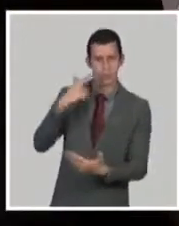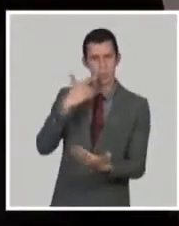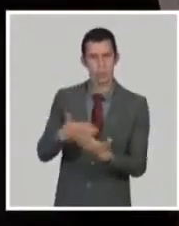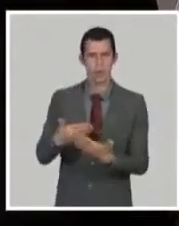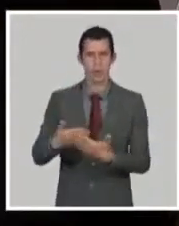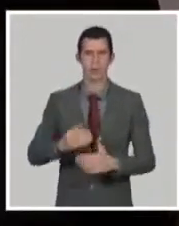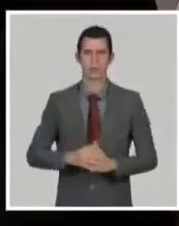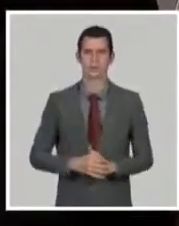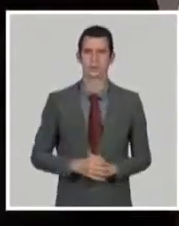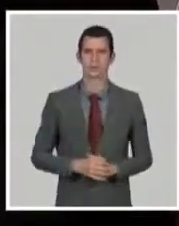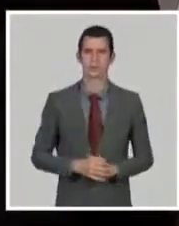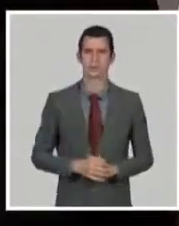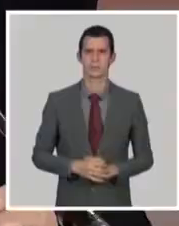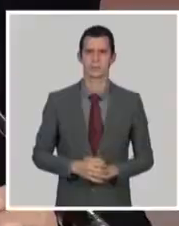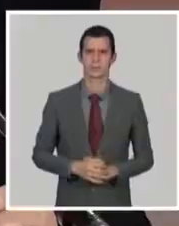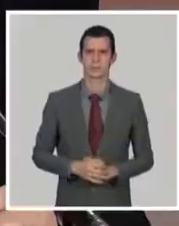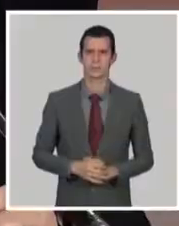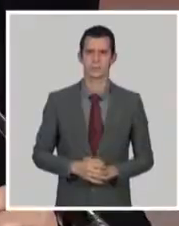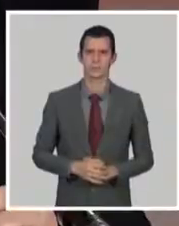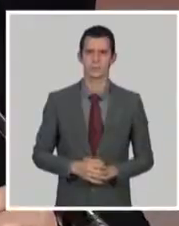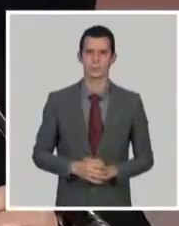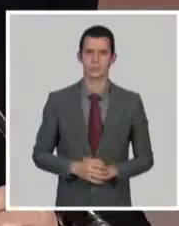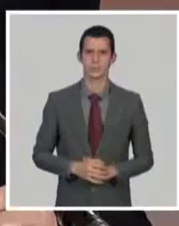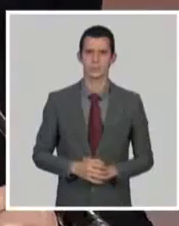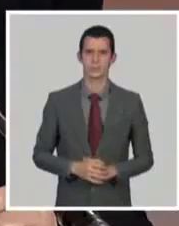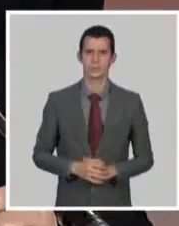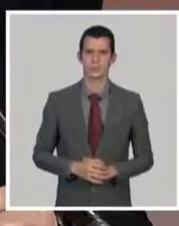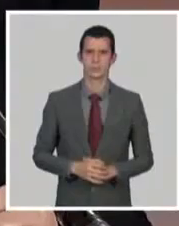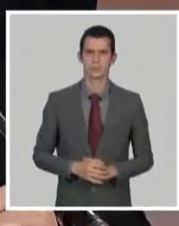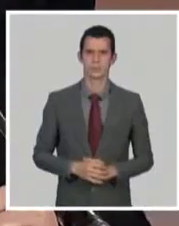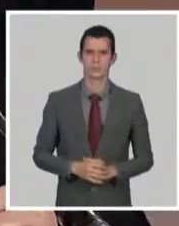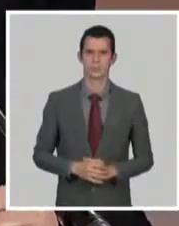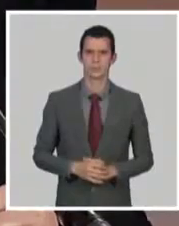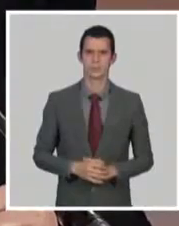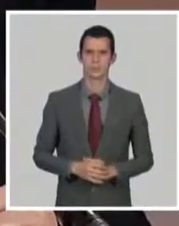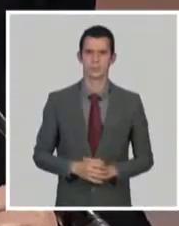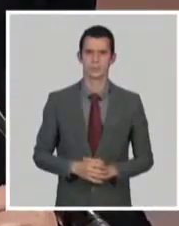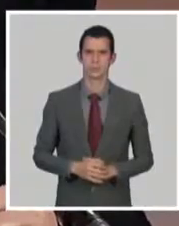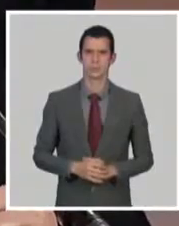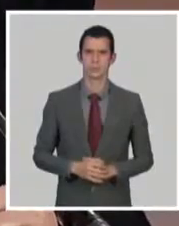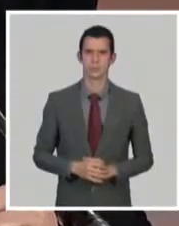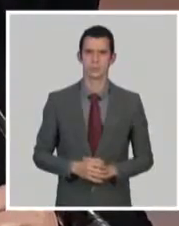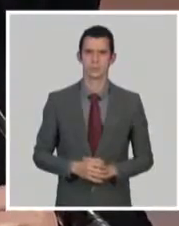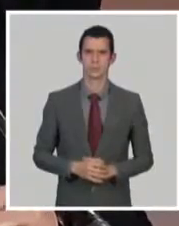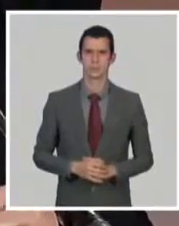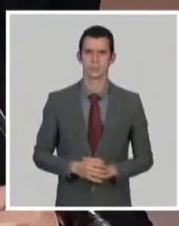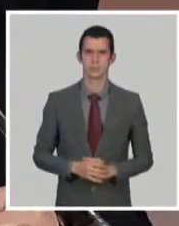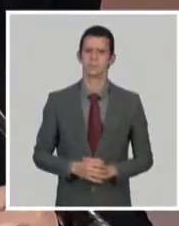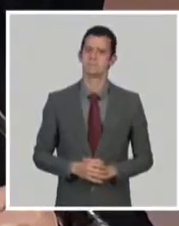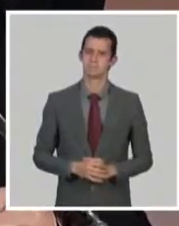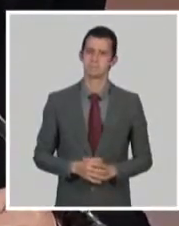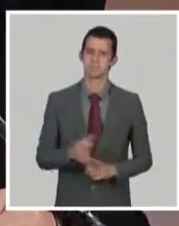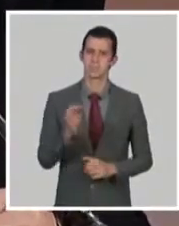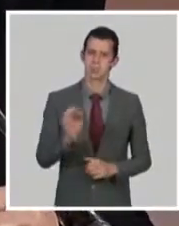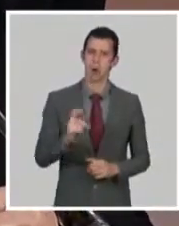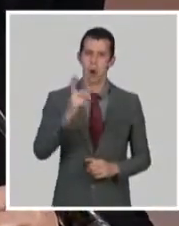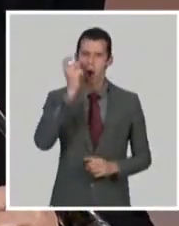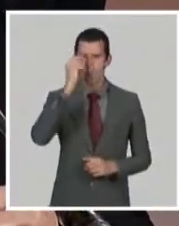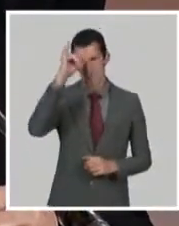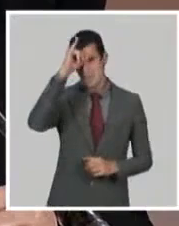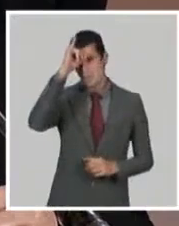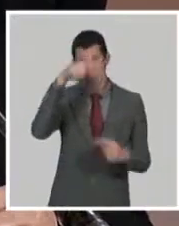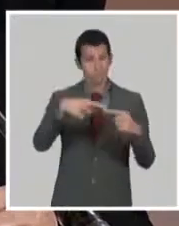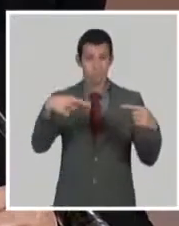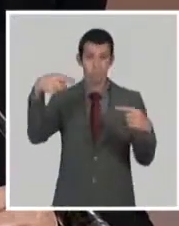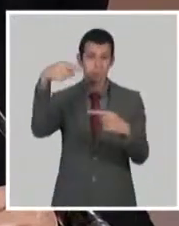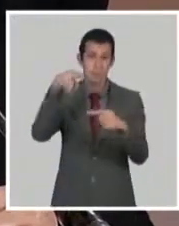este ensayo clínico, ¿no? Sí, hoy comenzamos con nuestra monitor principal de que de alguna manera, aunque no sea un objetivo dentro del estudio,